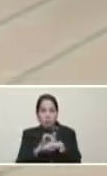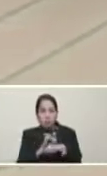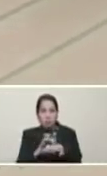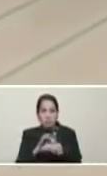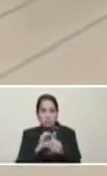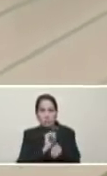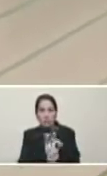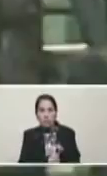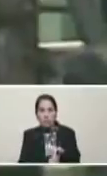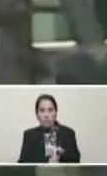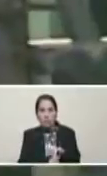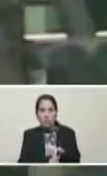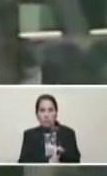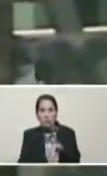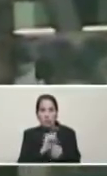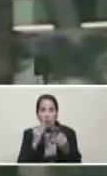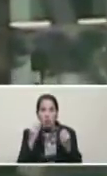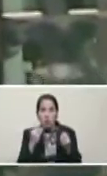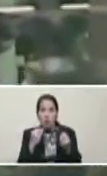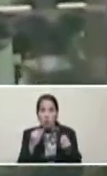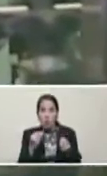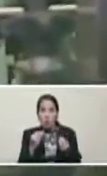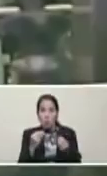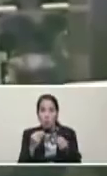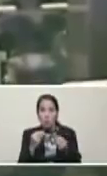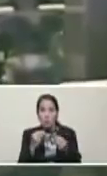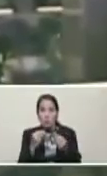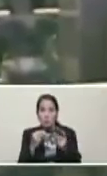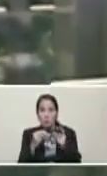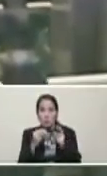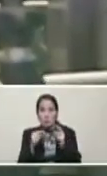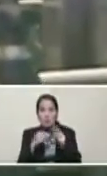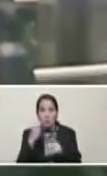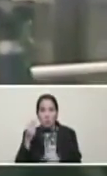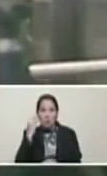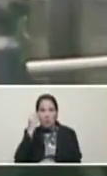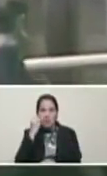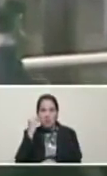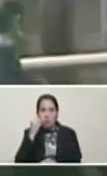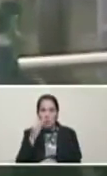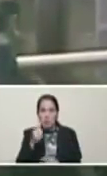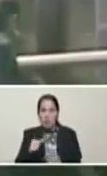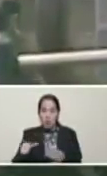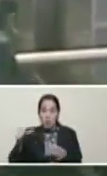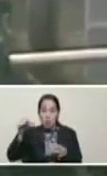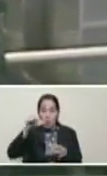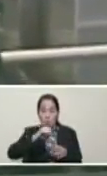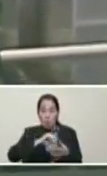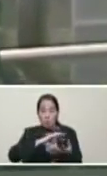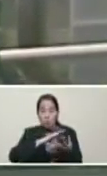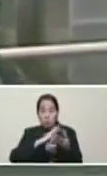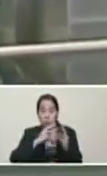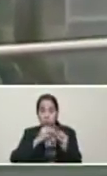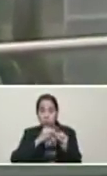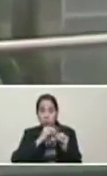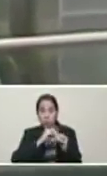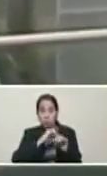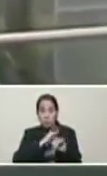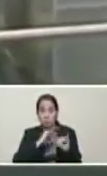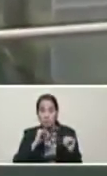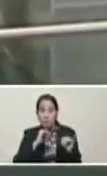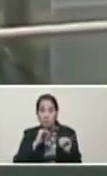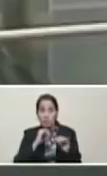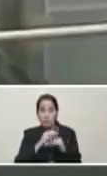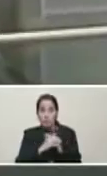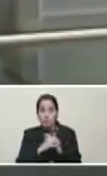pasa a la planta donde se embasa la salsa de tomate es muy importante presidente decirle que el punto y